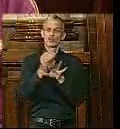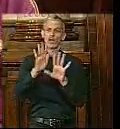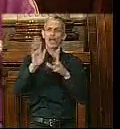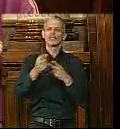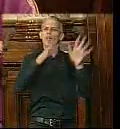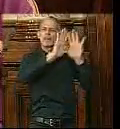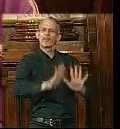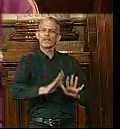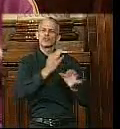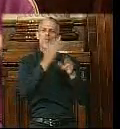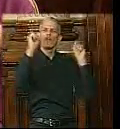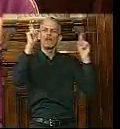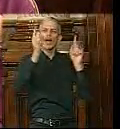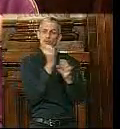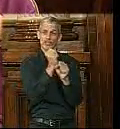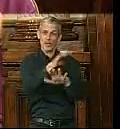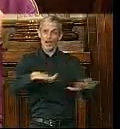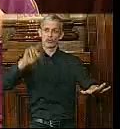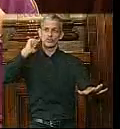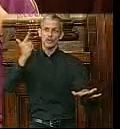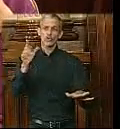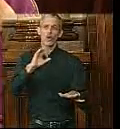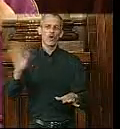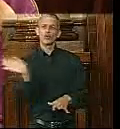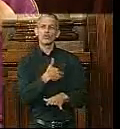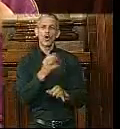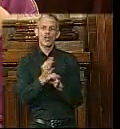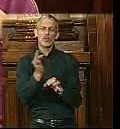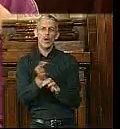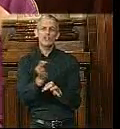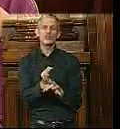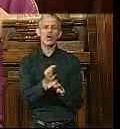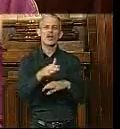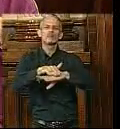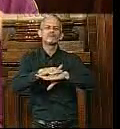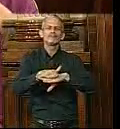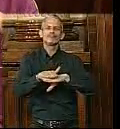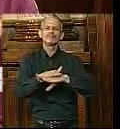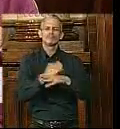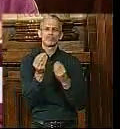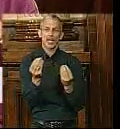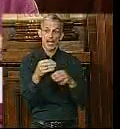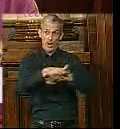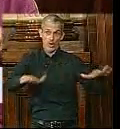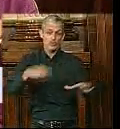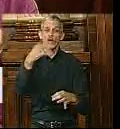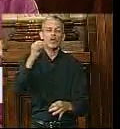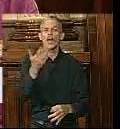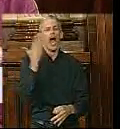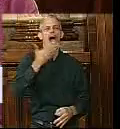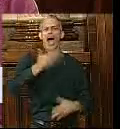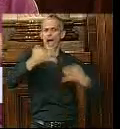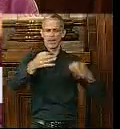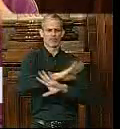los maestros que trabajaban con chicos sordos y toda la educación se basó en que los chicos tenían que